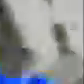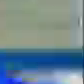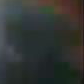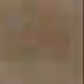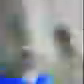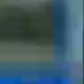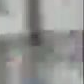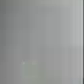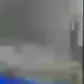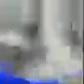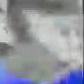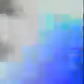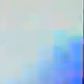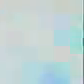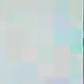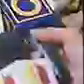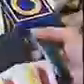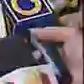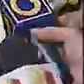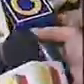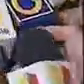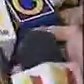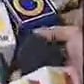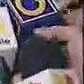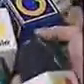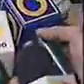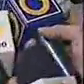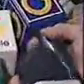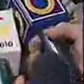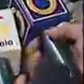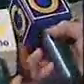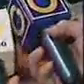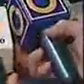Alicia Alba y les doy la bienvenida a nuestra sección. ¿Y dónde está ella?